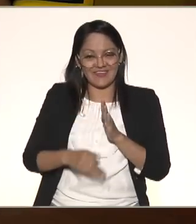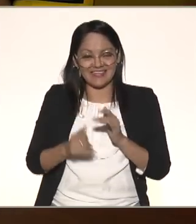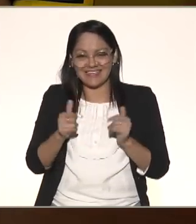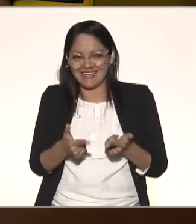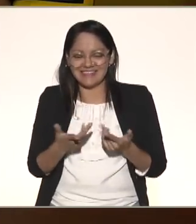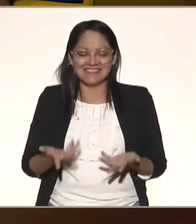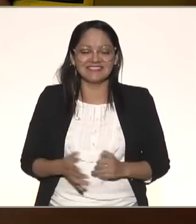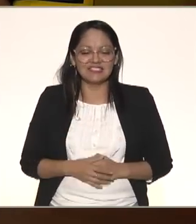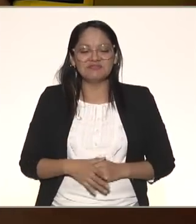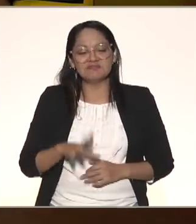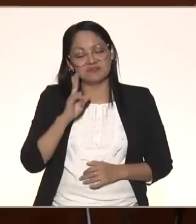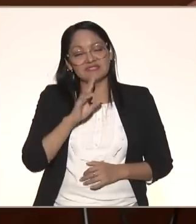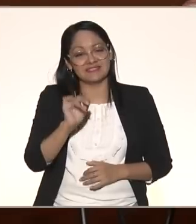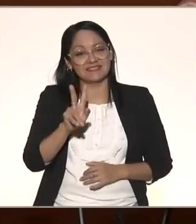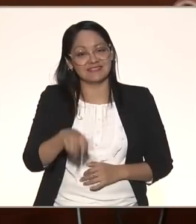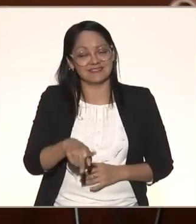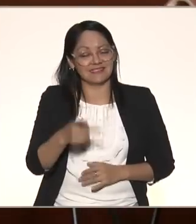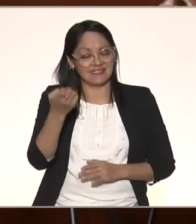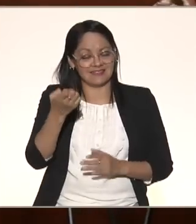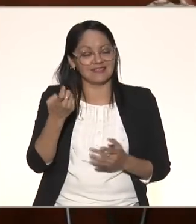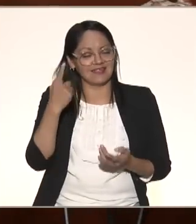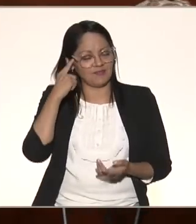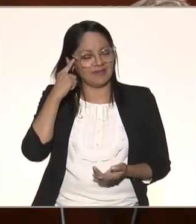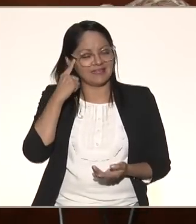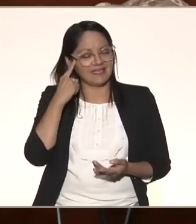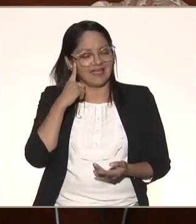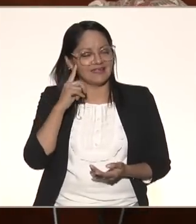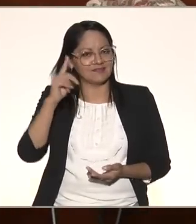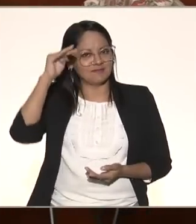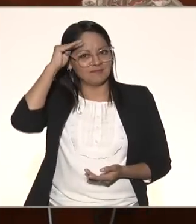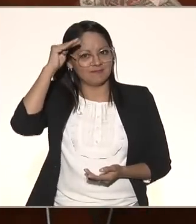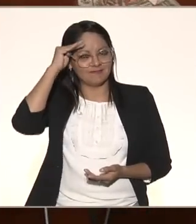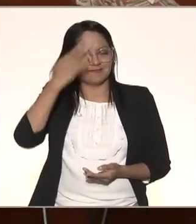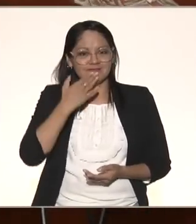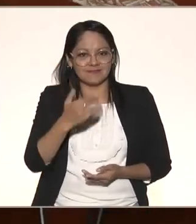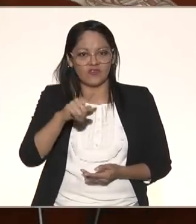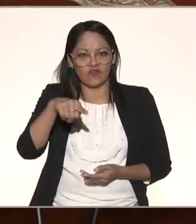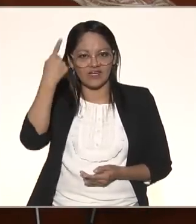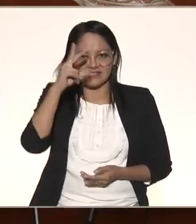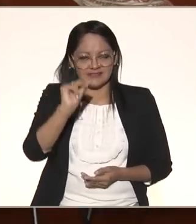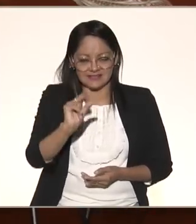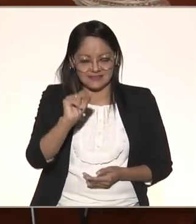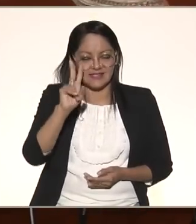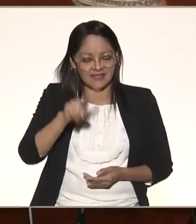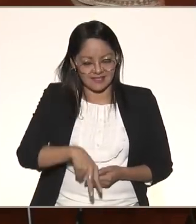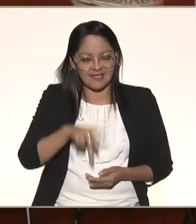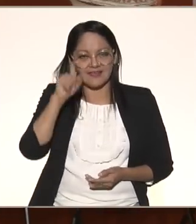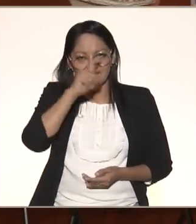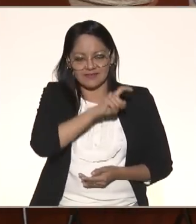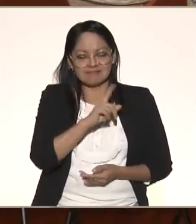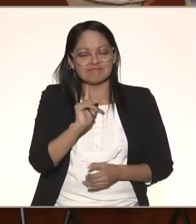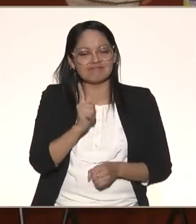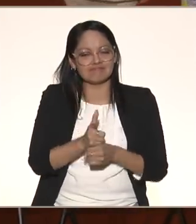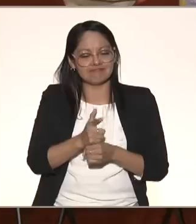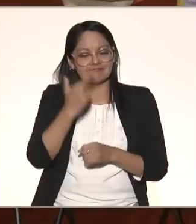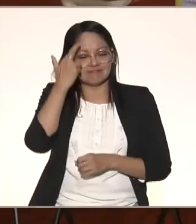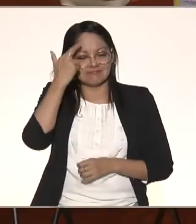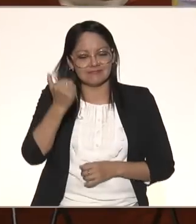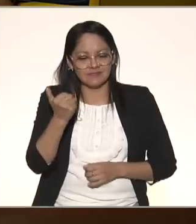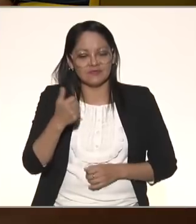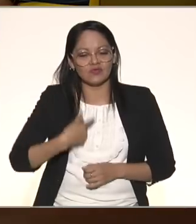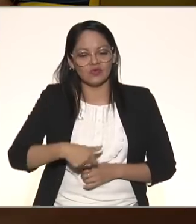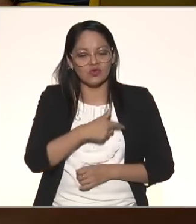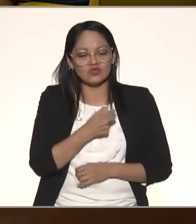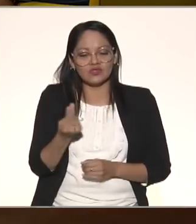Bueno, pues es que es un muy buen ejercicio, Luis, sin lugar a duda y nada fácil, nada fácil poder reconocer esto que